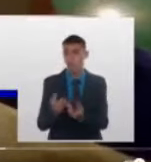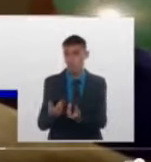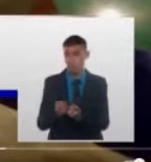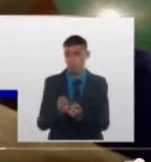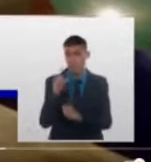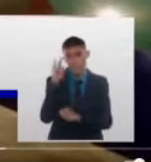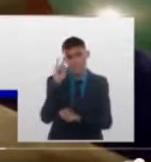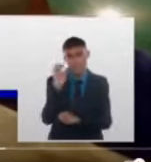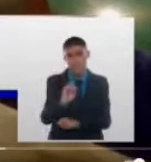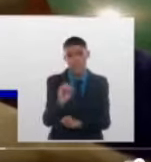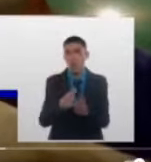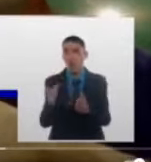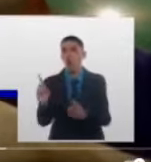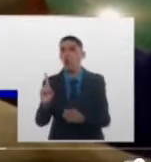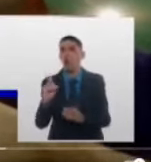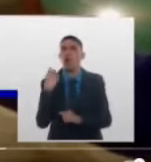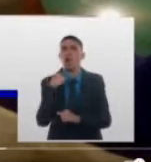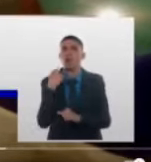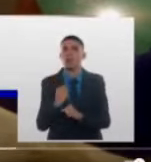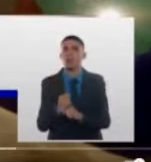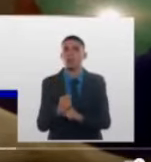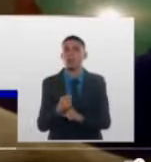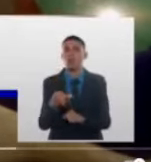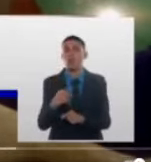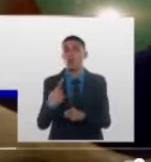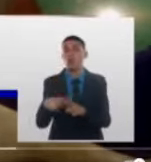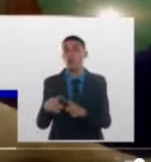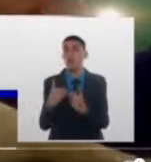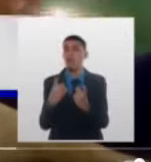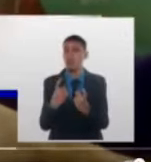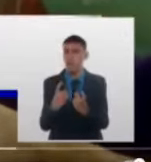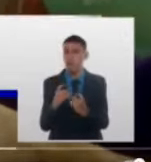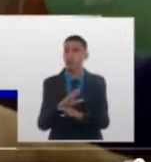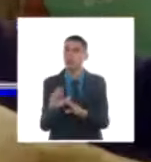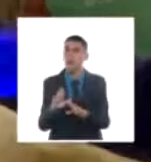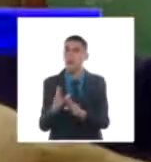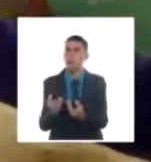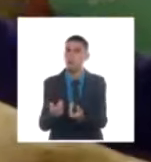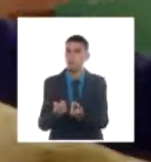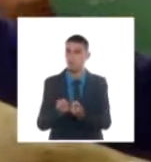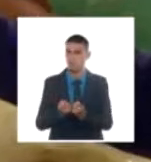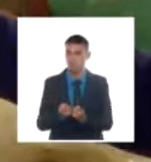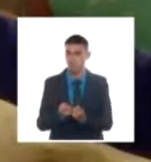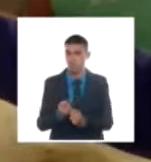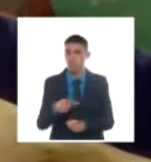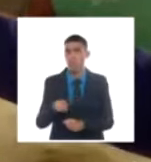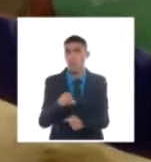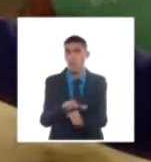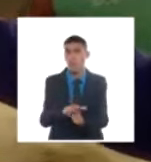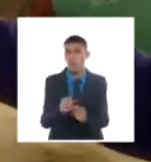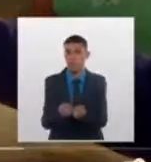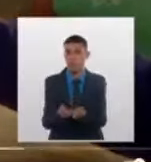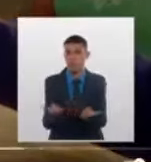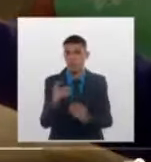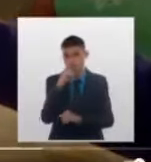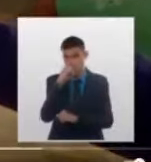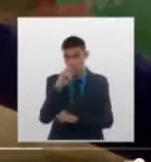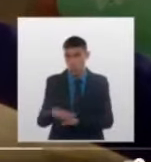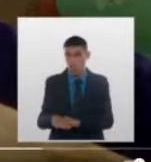año y ya toda la demás ya que faltaba ya por recibir, ya nada más que acabamos de recibir, ya vamos para la distribución, ya que los niños